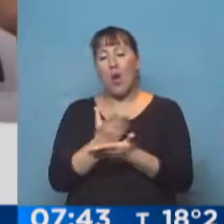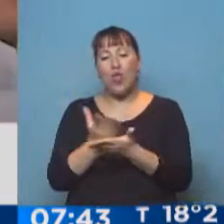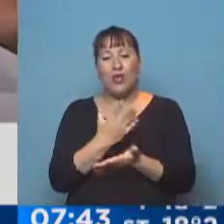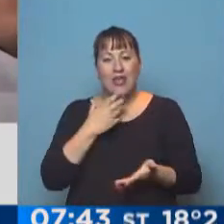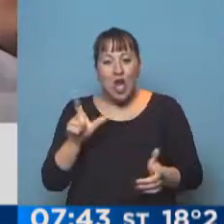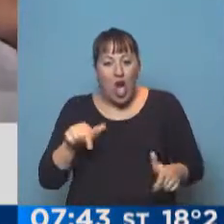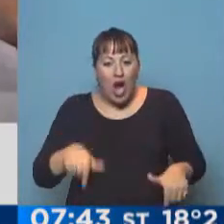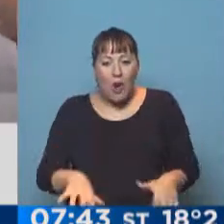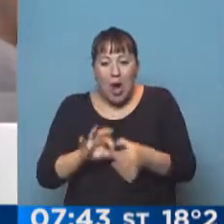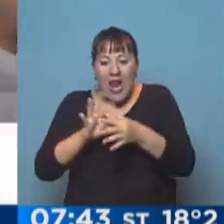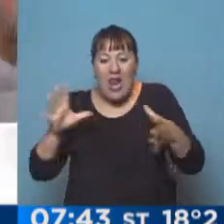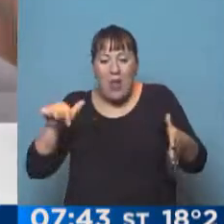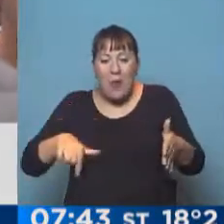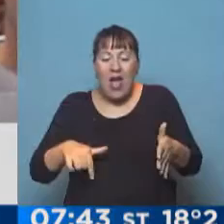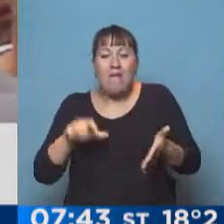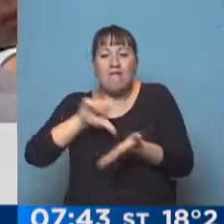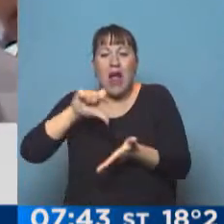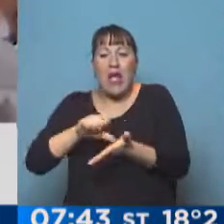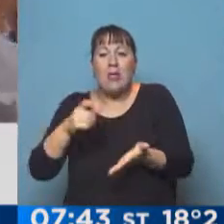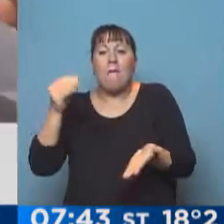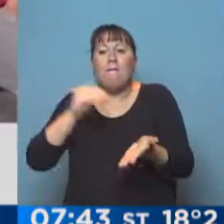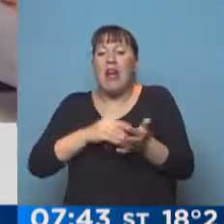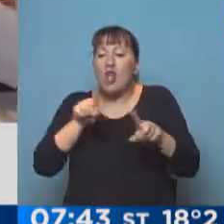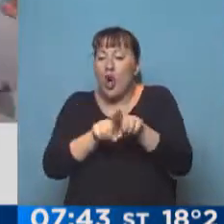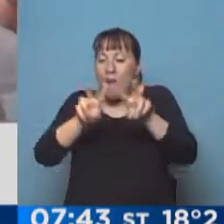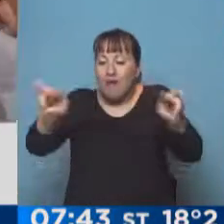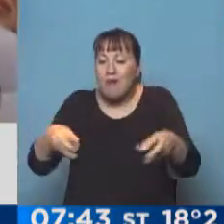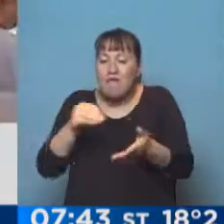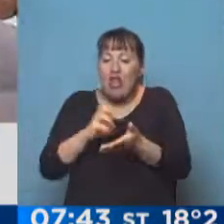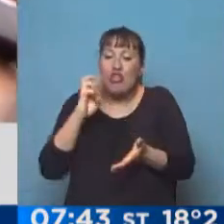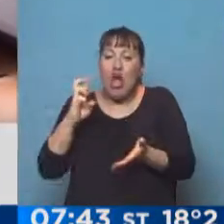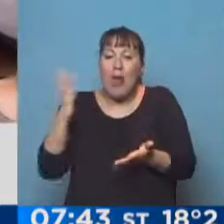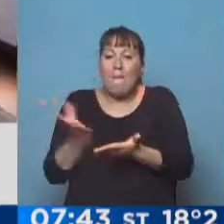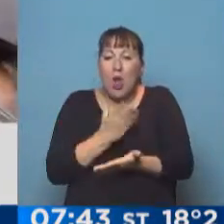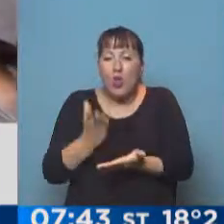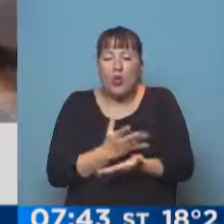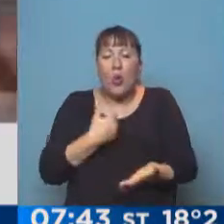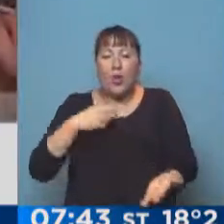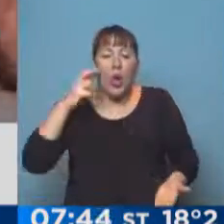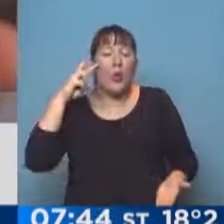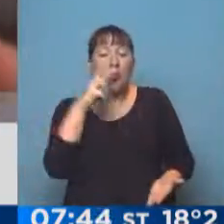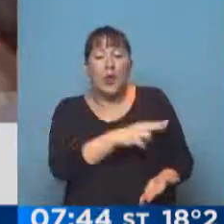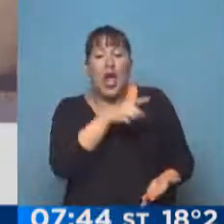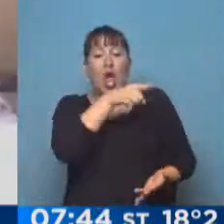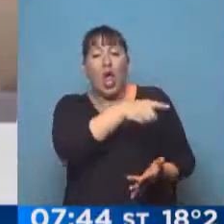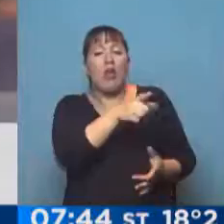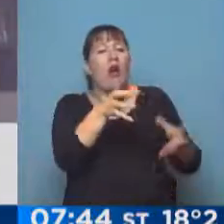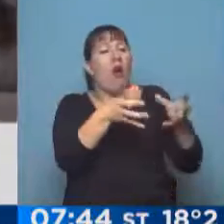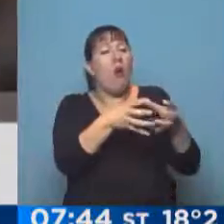dólares para todo el aparato productivo. Y cuando uno puede ver que los referentes de Macri